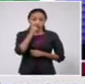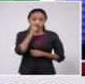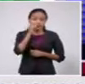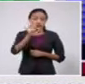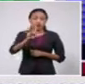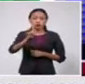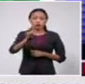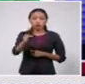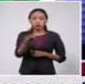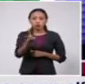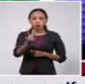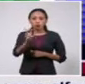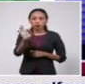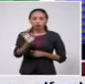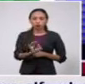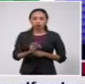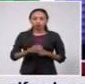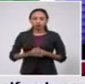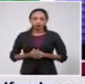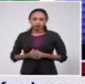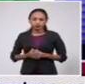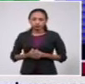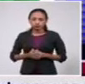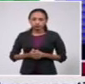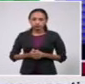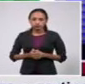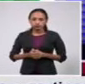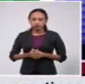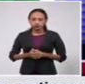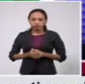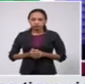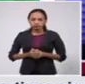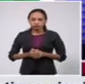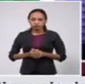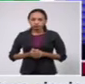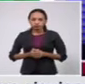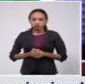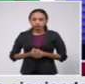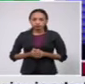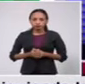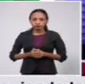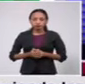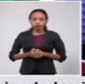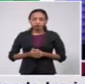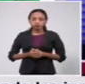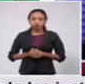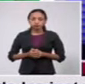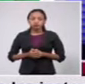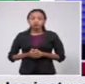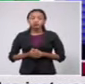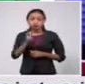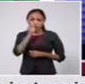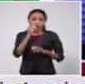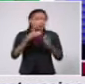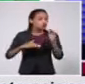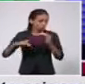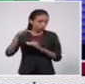51,2%. Sigue siendo superior al sexo femenino, pero